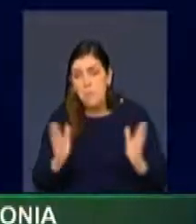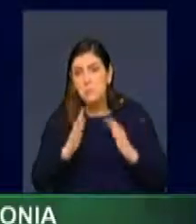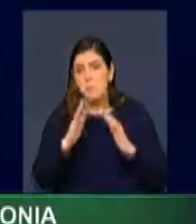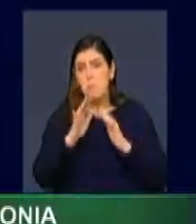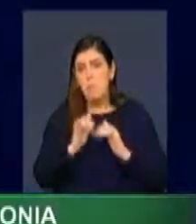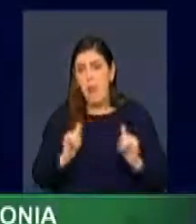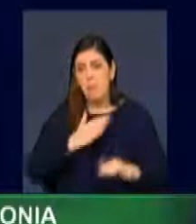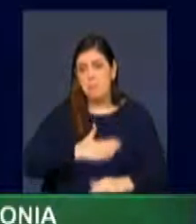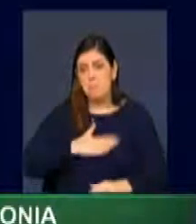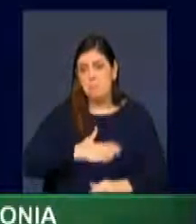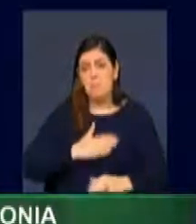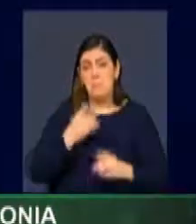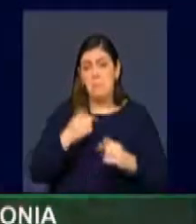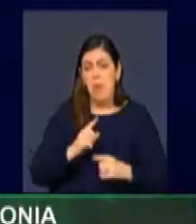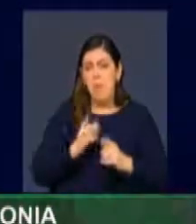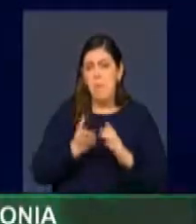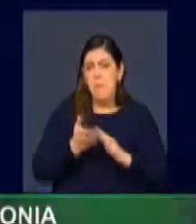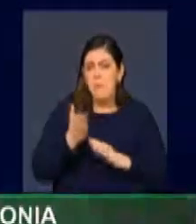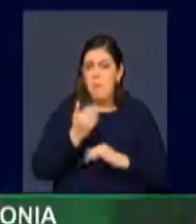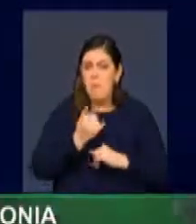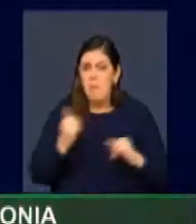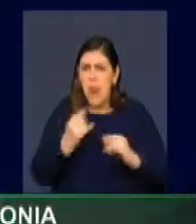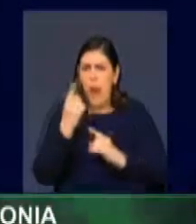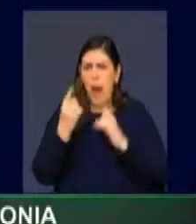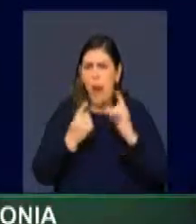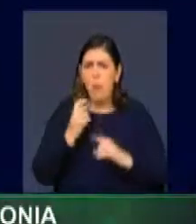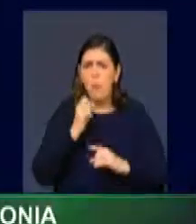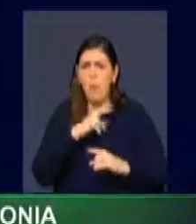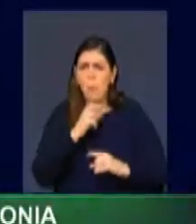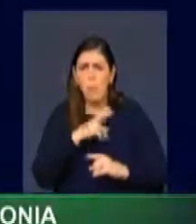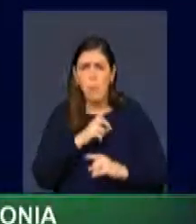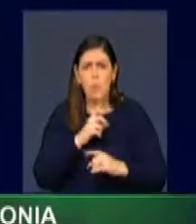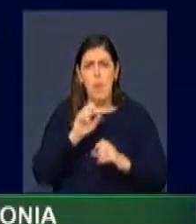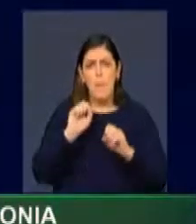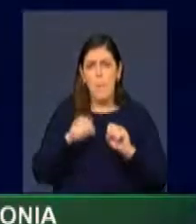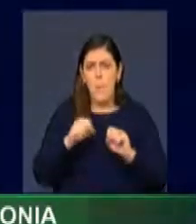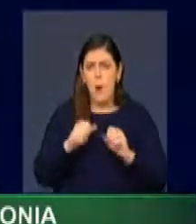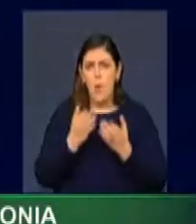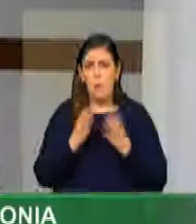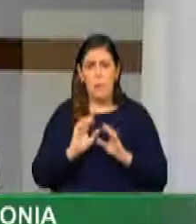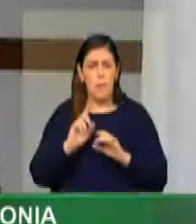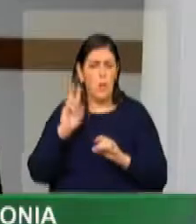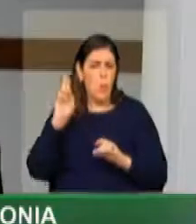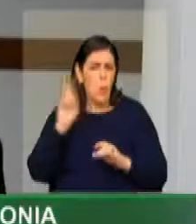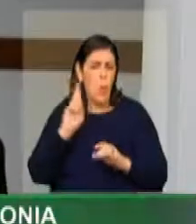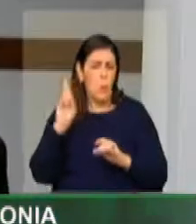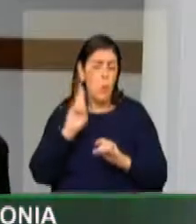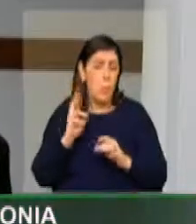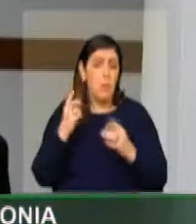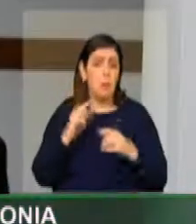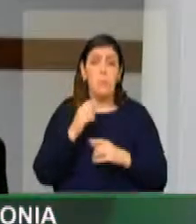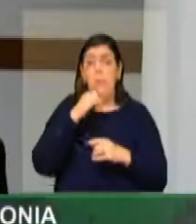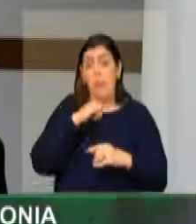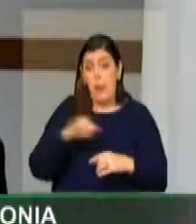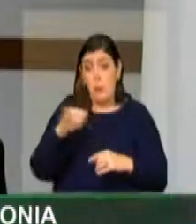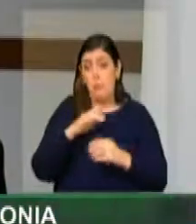que ya finalizado prácticamente aquel encuentro, algunos muchachos ahí que andaban en moto empezaron a hacer ruidos, ahí bueno, hubo una